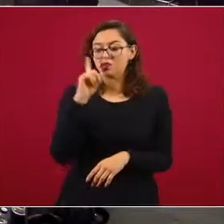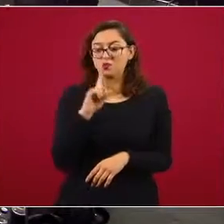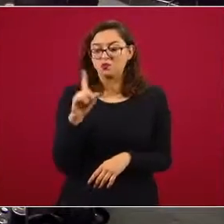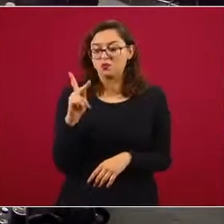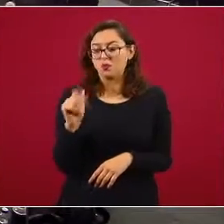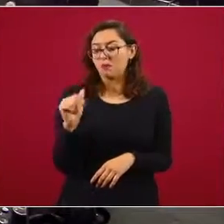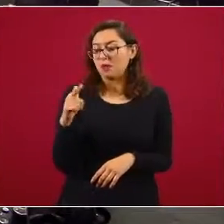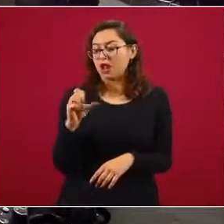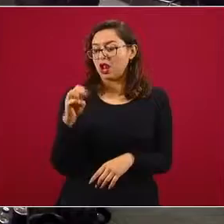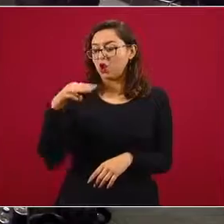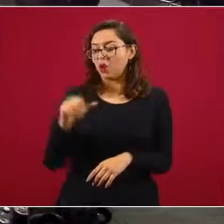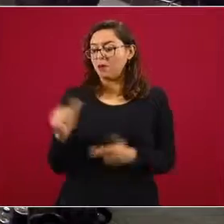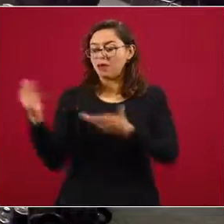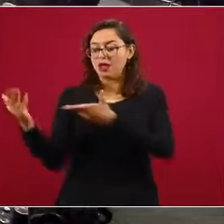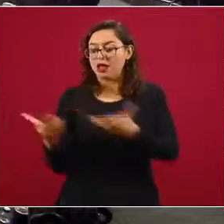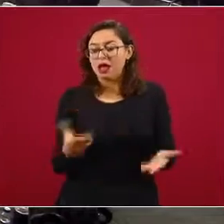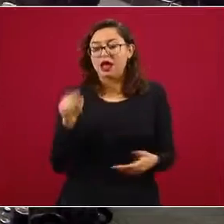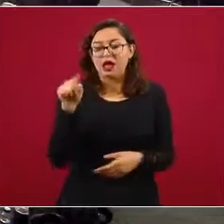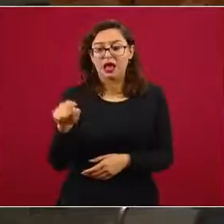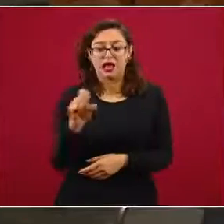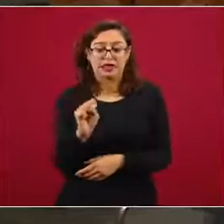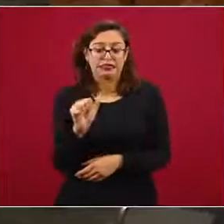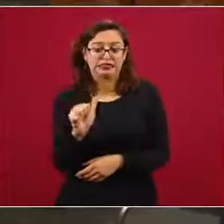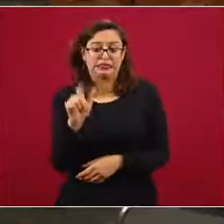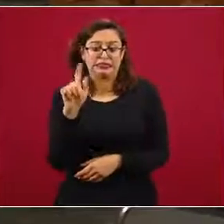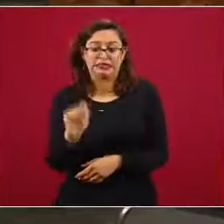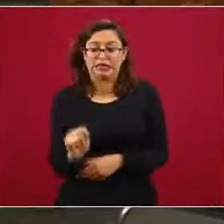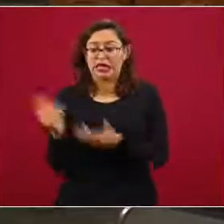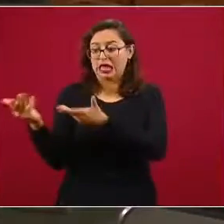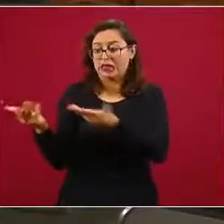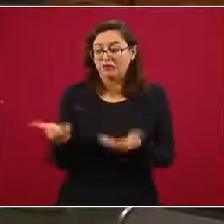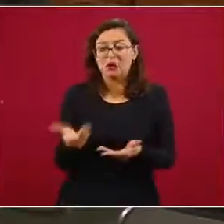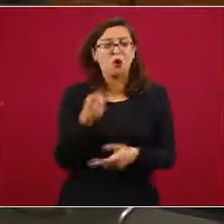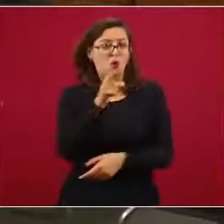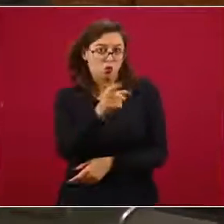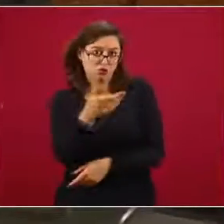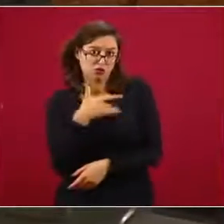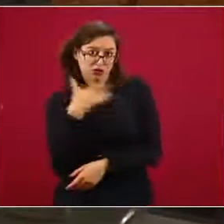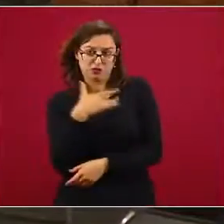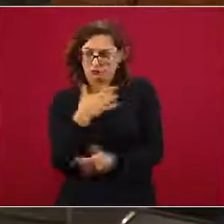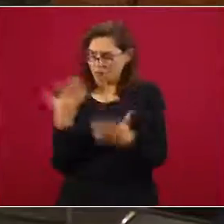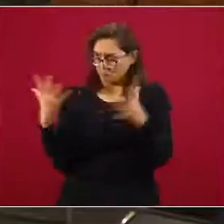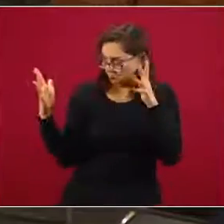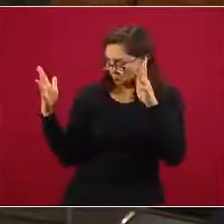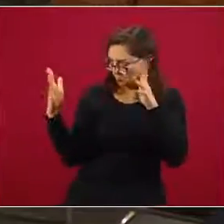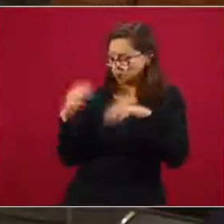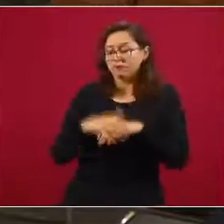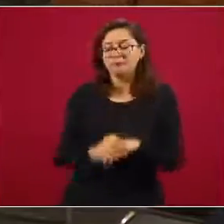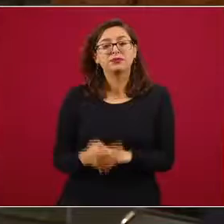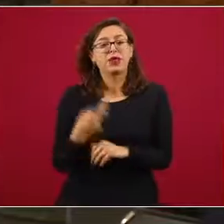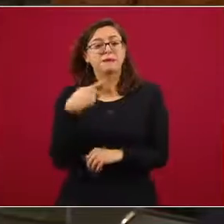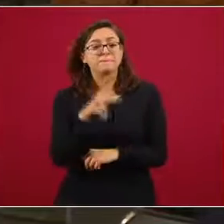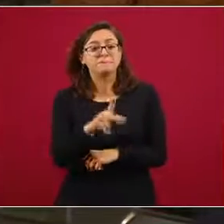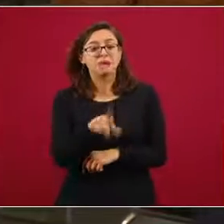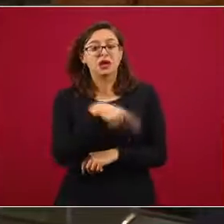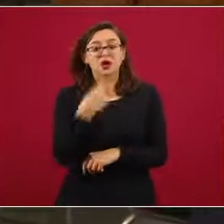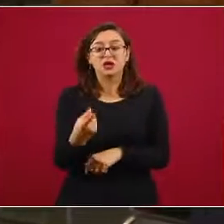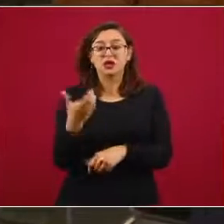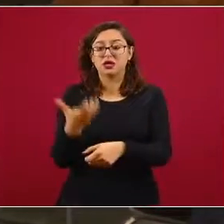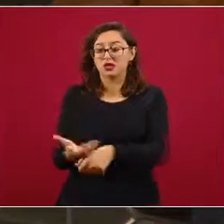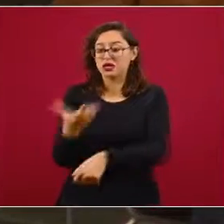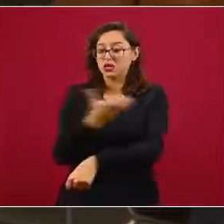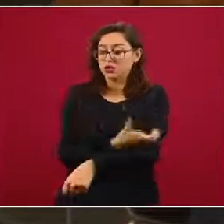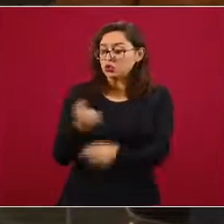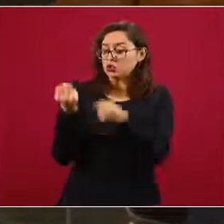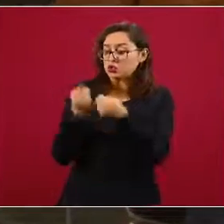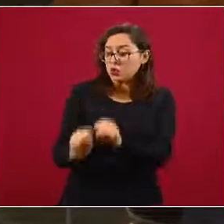SAT, pero al parecer ella no llegó sola, sino que también pues ella contrató a su suegro, a su novio